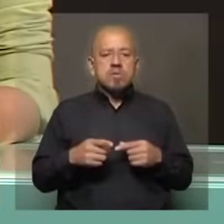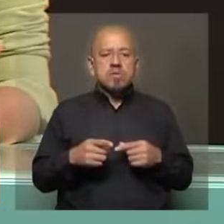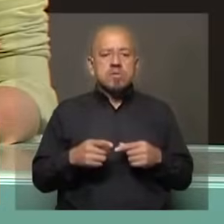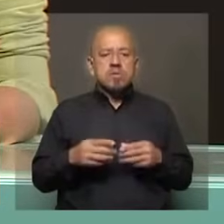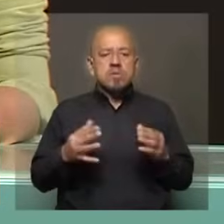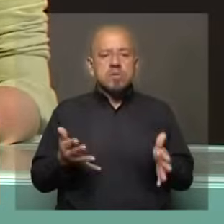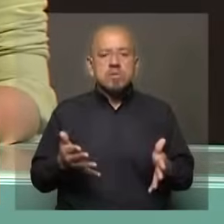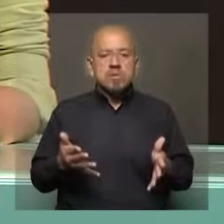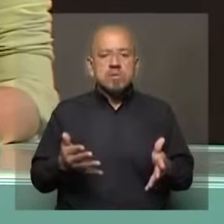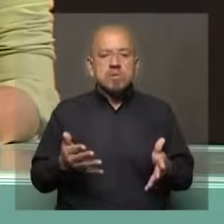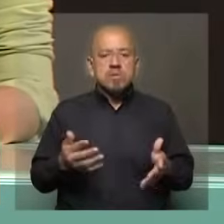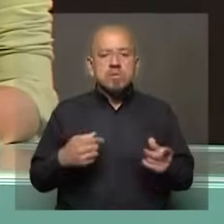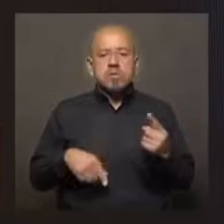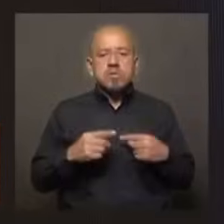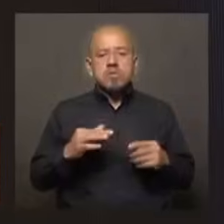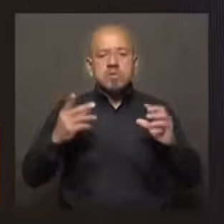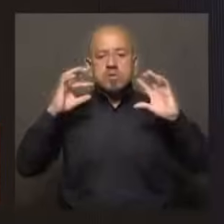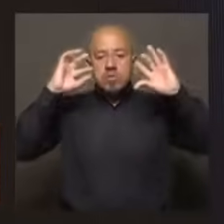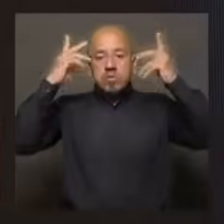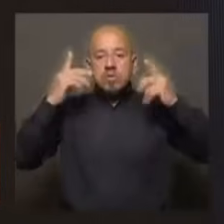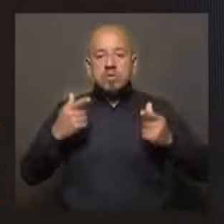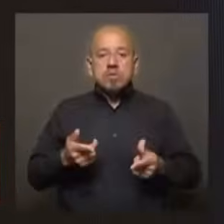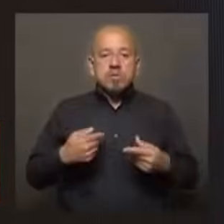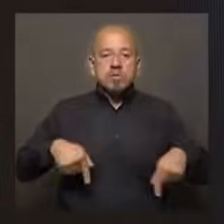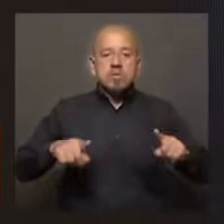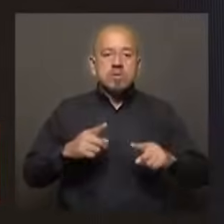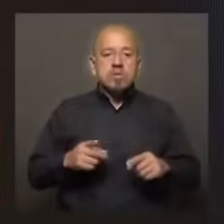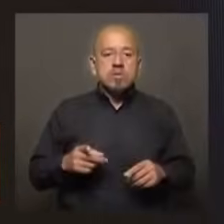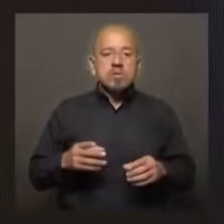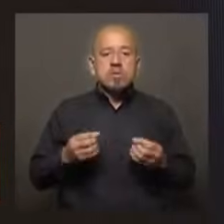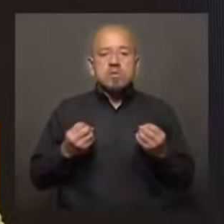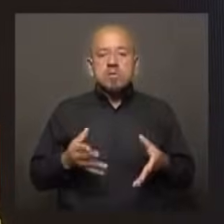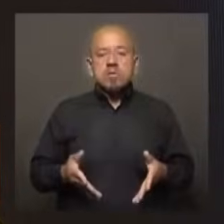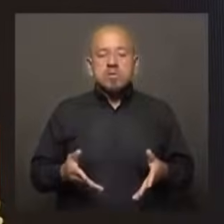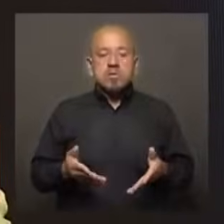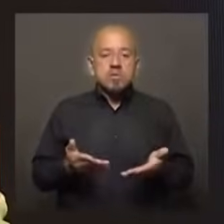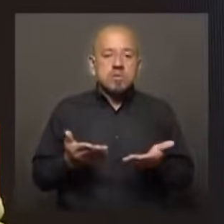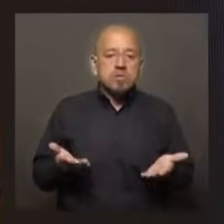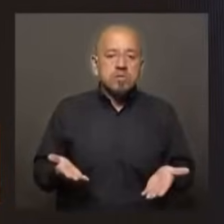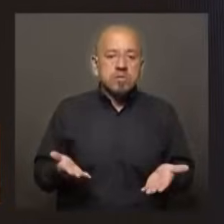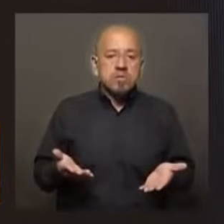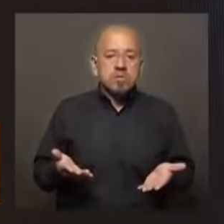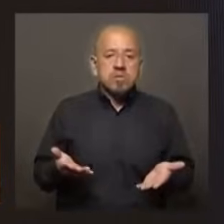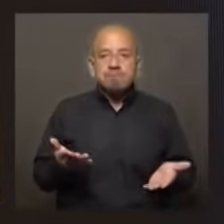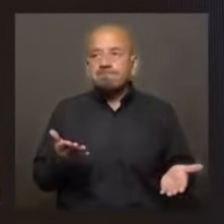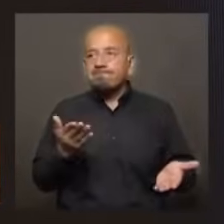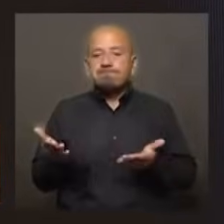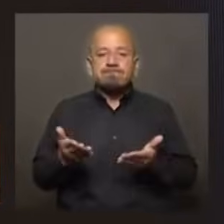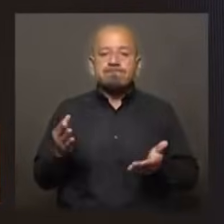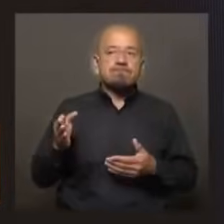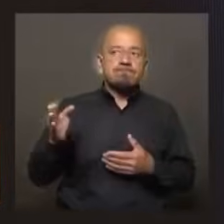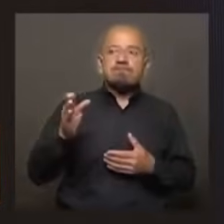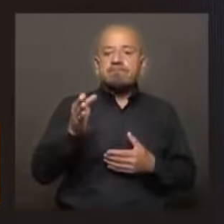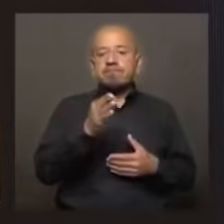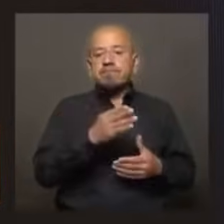Es que forma parte de ese ciclo y la violencia patrimonial también forma parte del asunto, porque es como dice Karina, si tú no tenés a dónde irte, si tú no